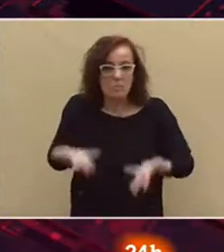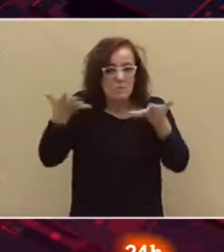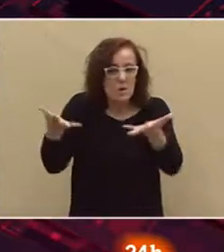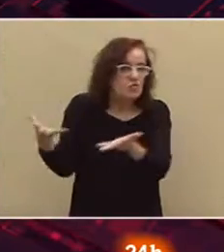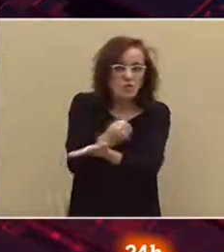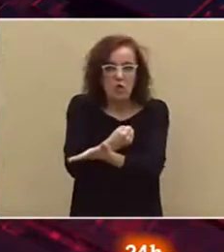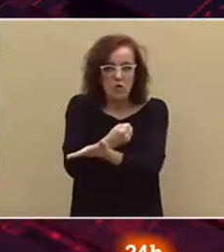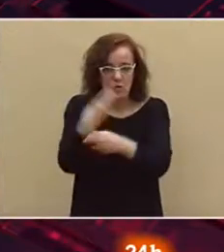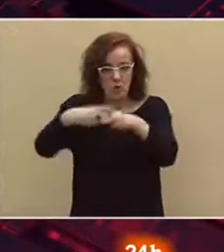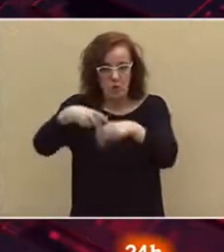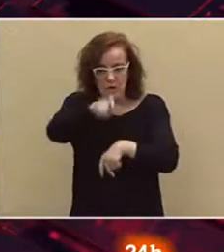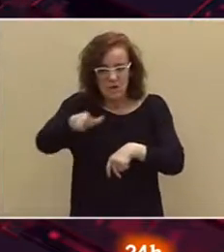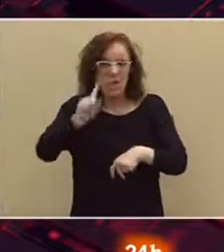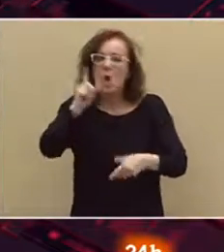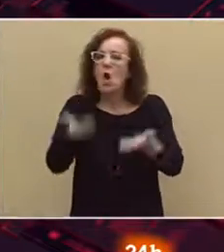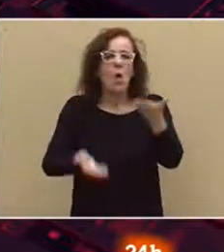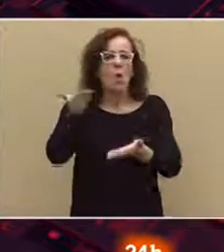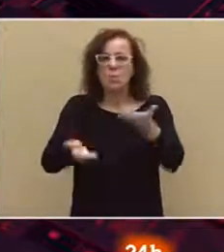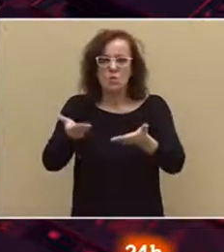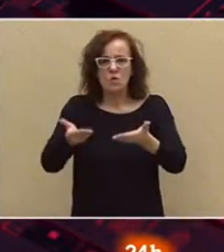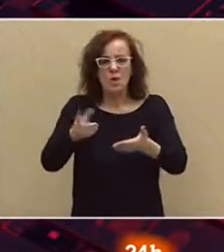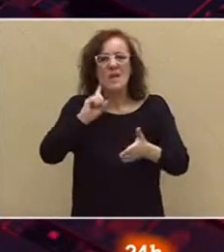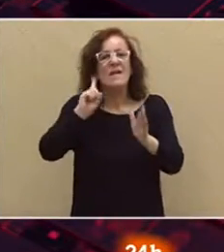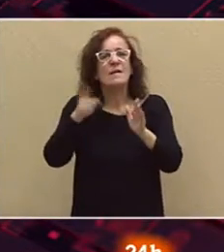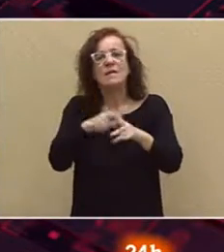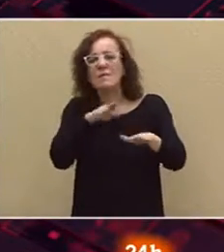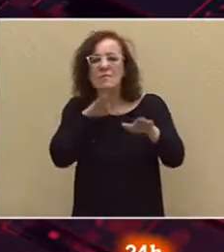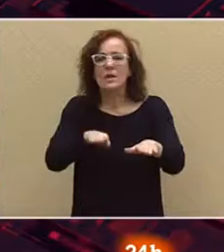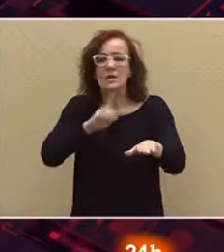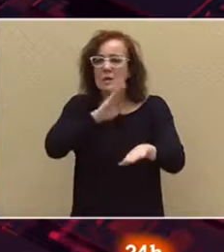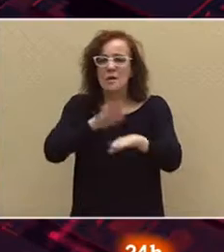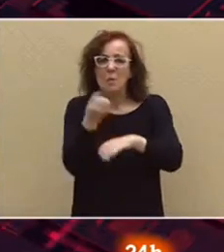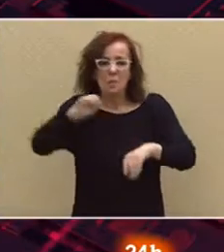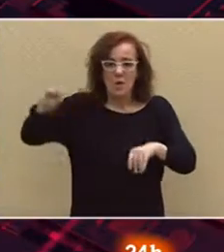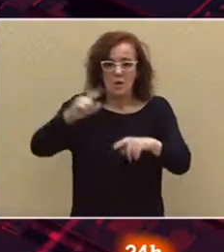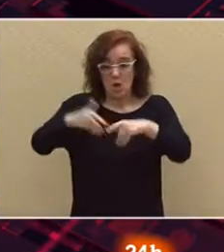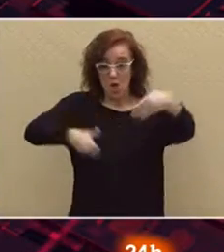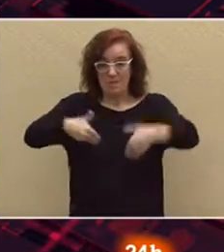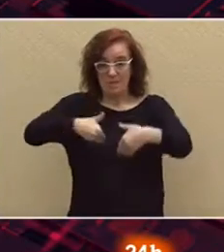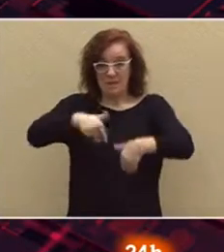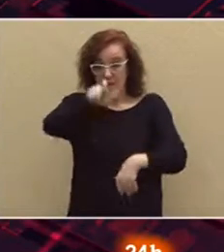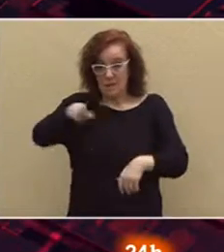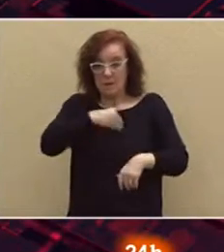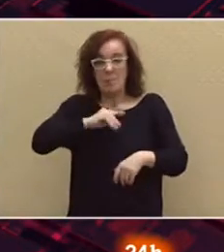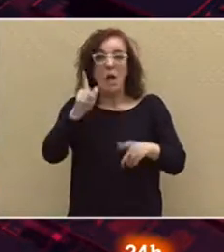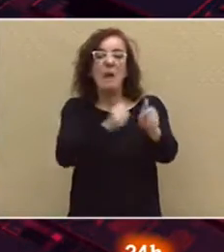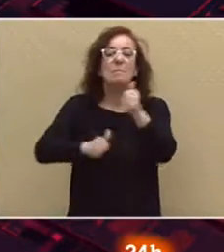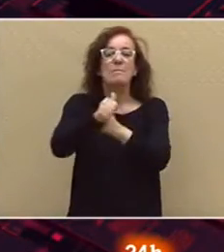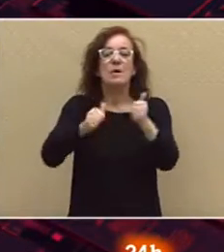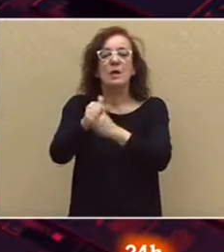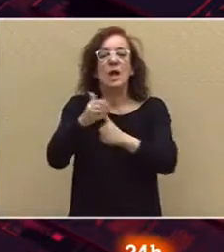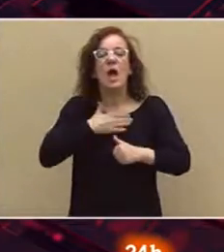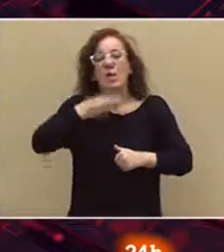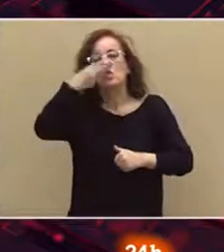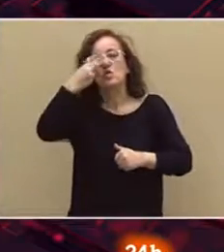Y no sería justo ni sería leal incumplir las demandas de los españoles por dar prioridad a nuestros intereses